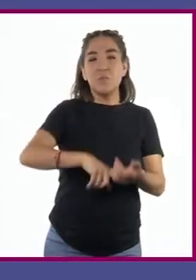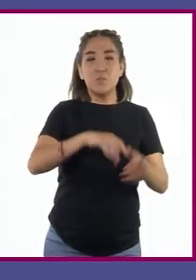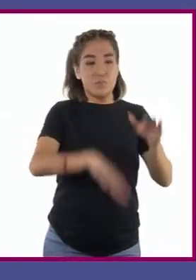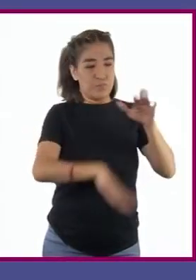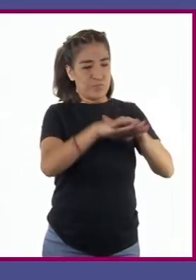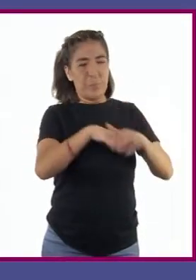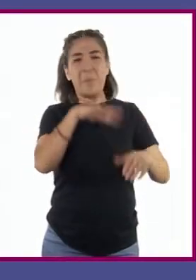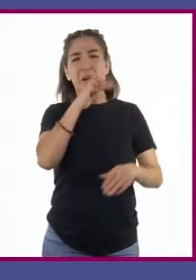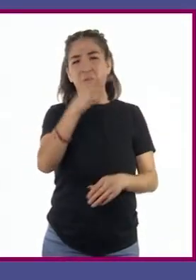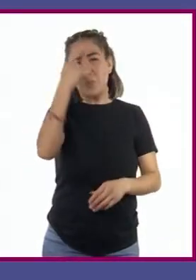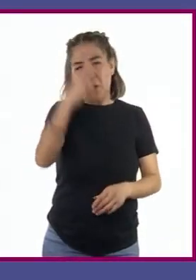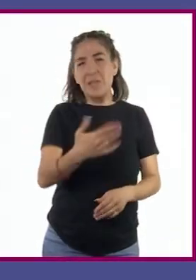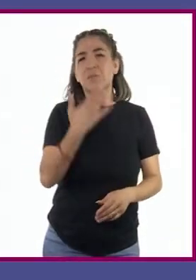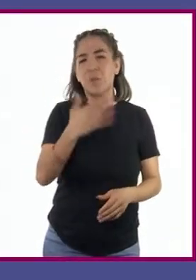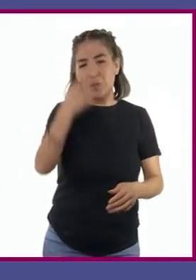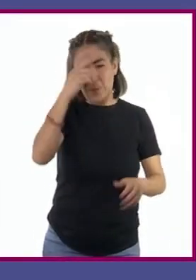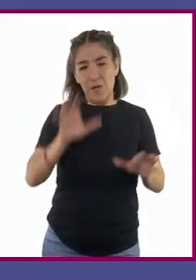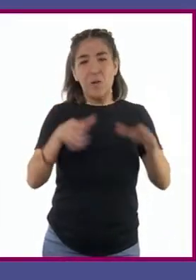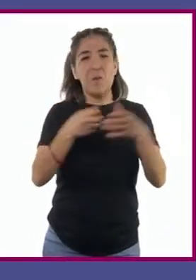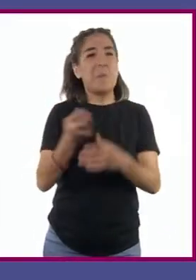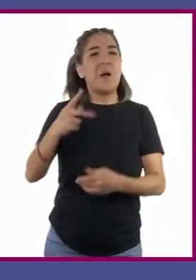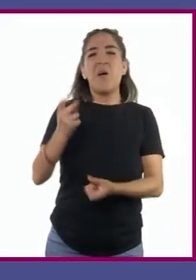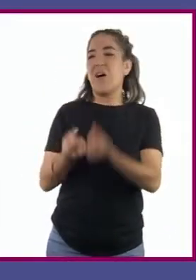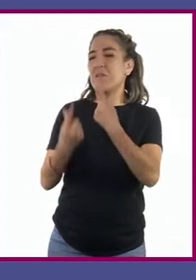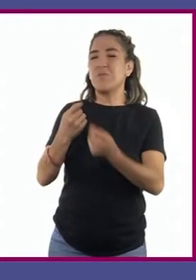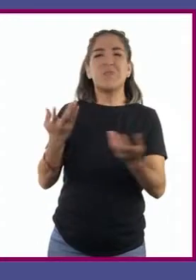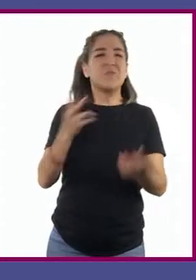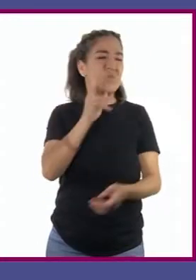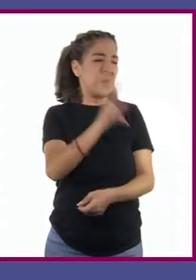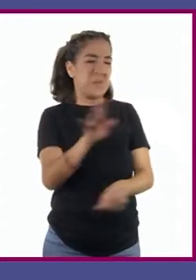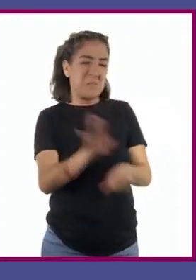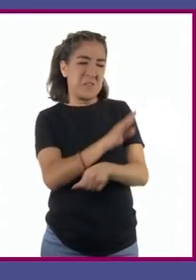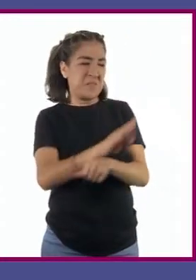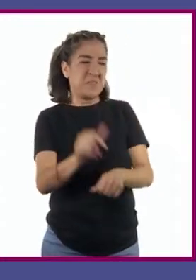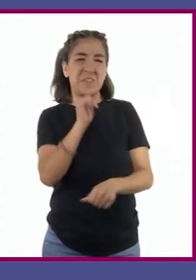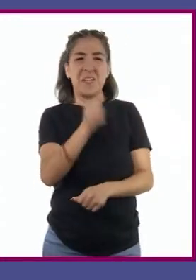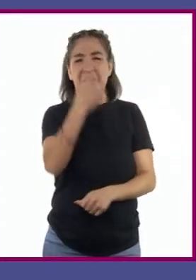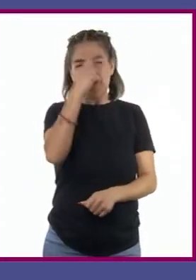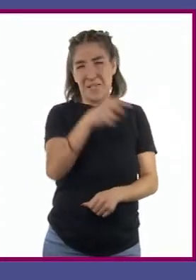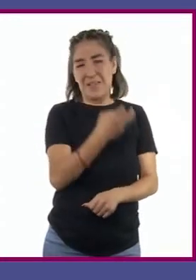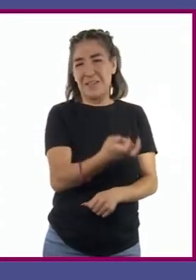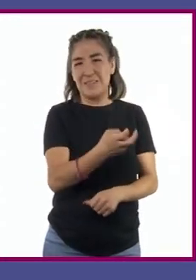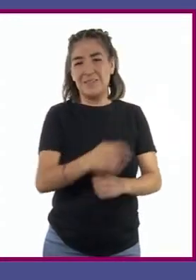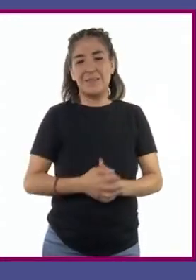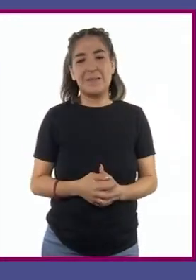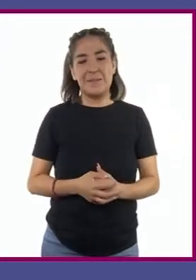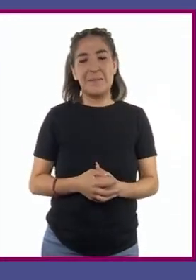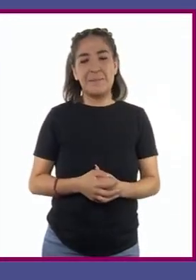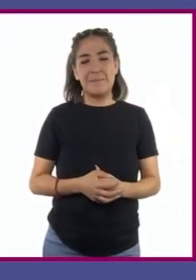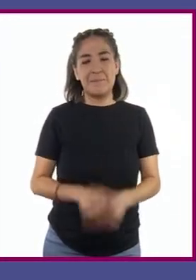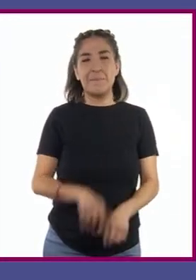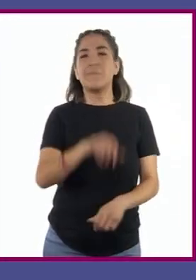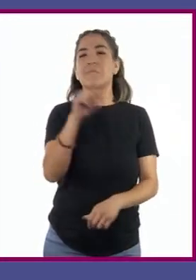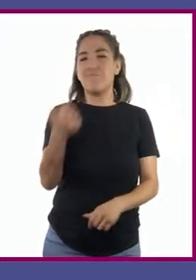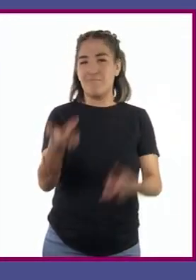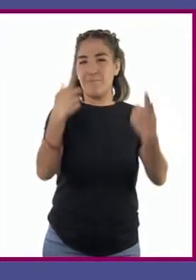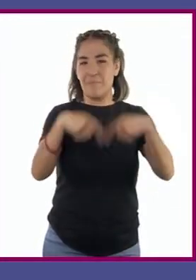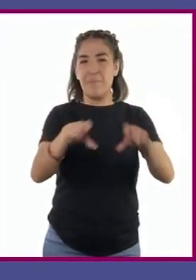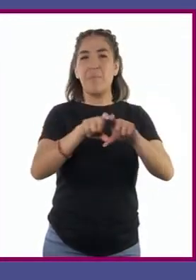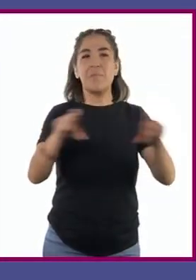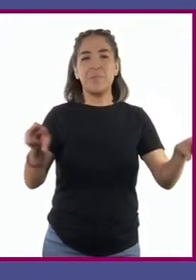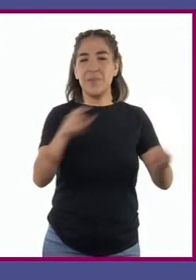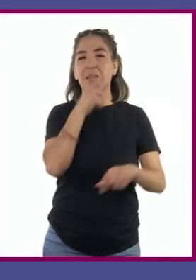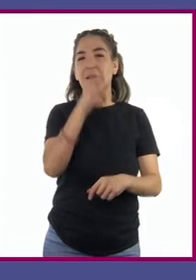nuestra comunidad, aunque hay quienes ven desventajas en esta alternativa. En la siguiente parte del texto